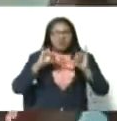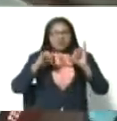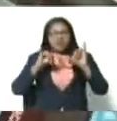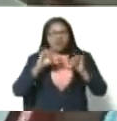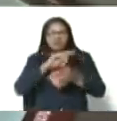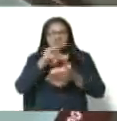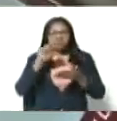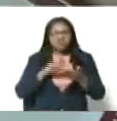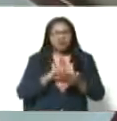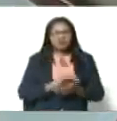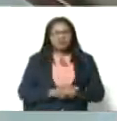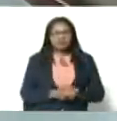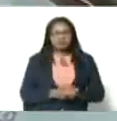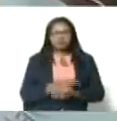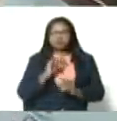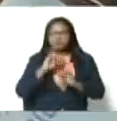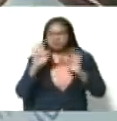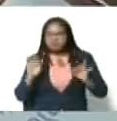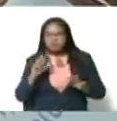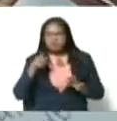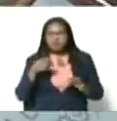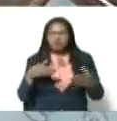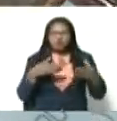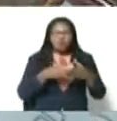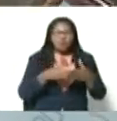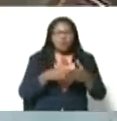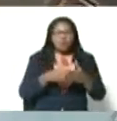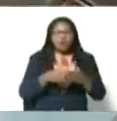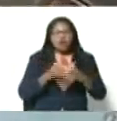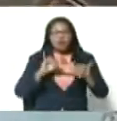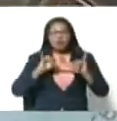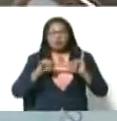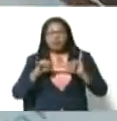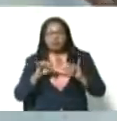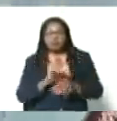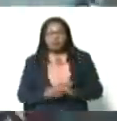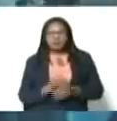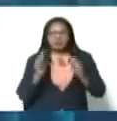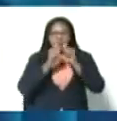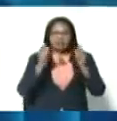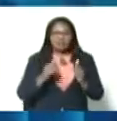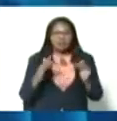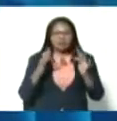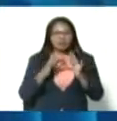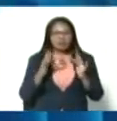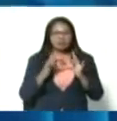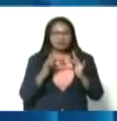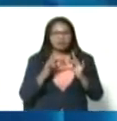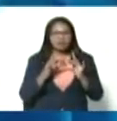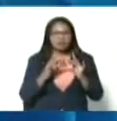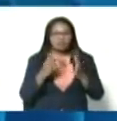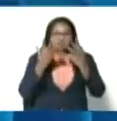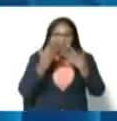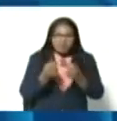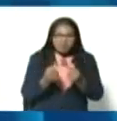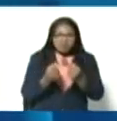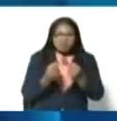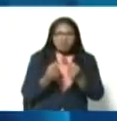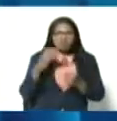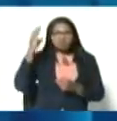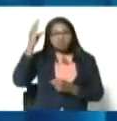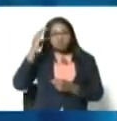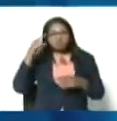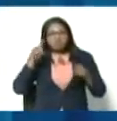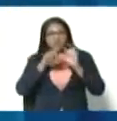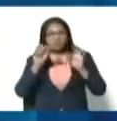nacional, tanto en su software como en sus equipos electrónicos, los hardware. Sus sistemas de conexión, su sistema de entendimiento lógico dentro de los